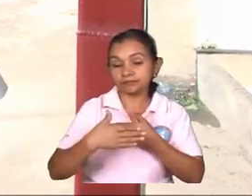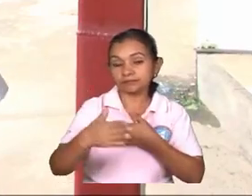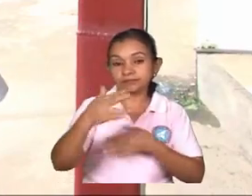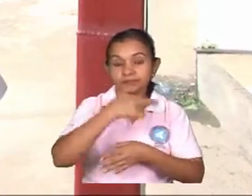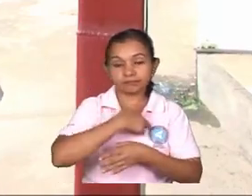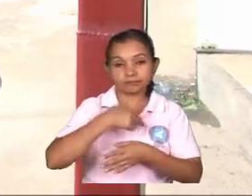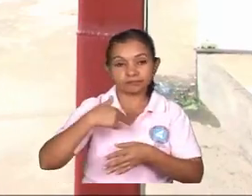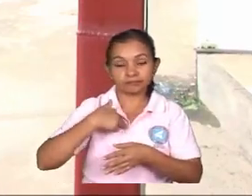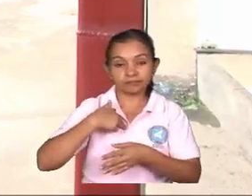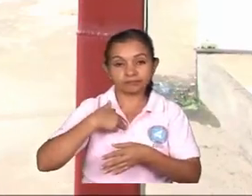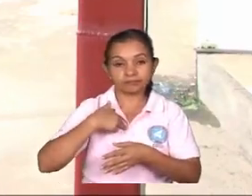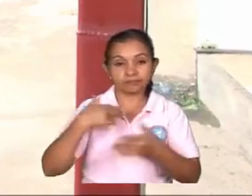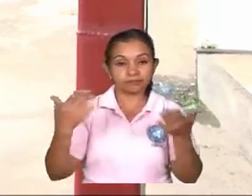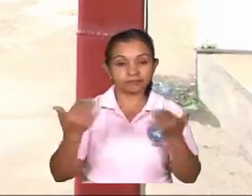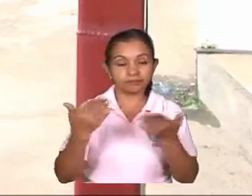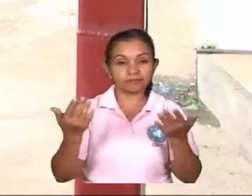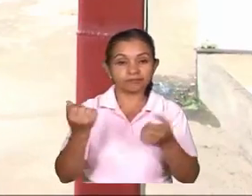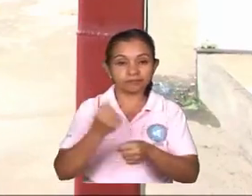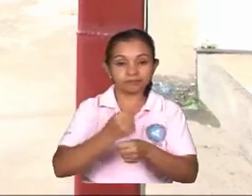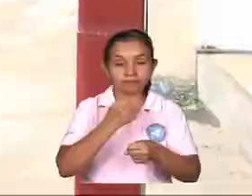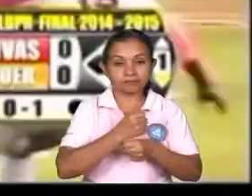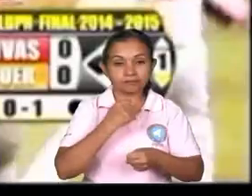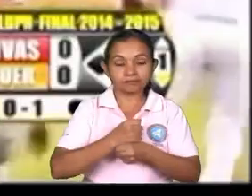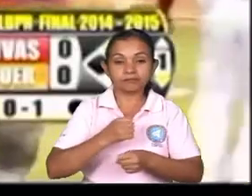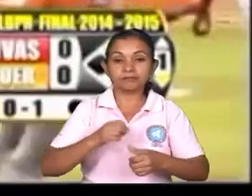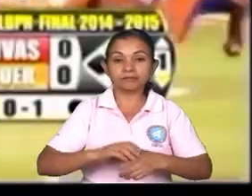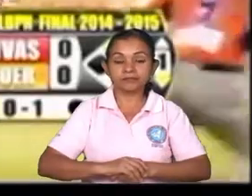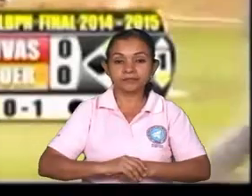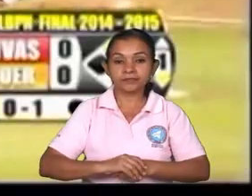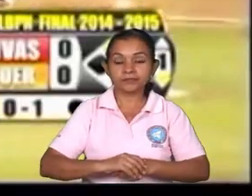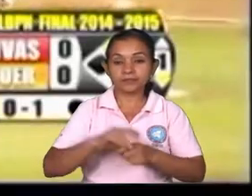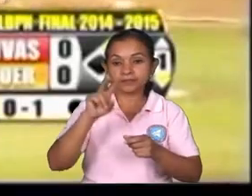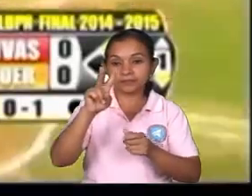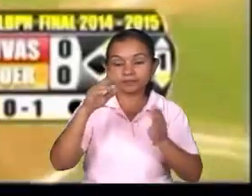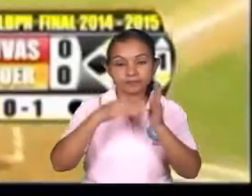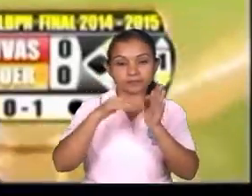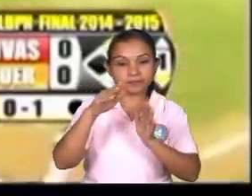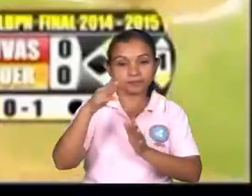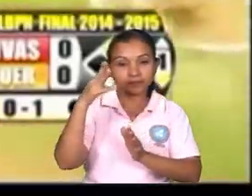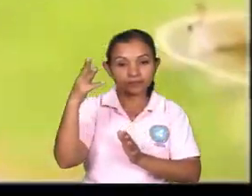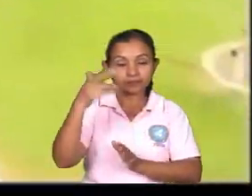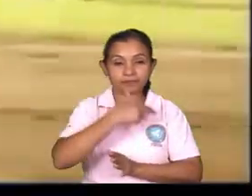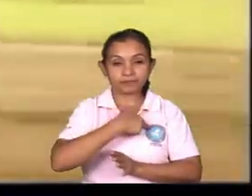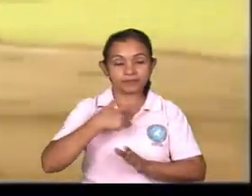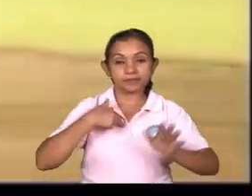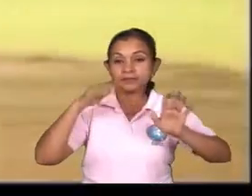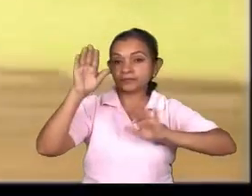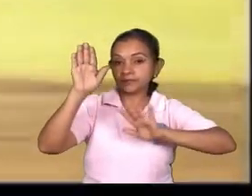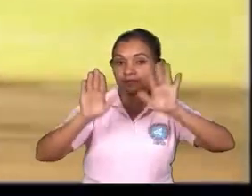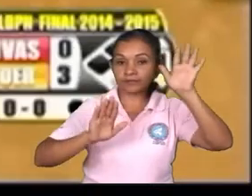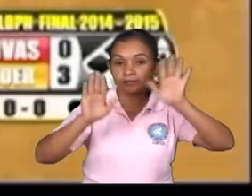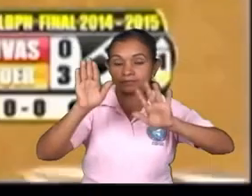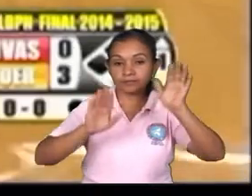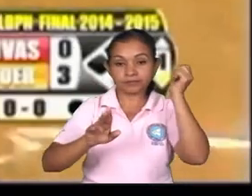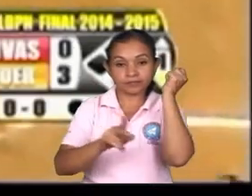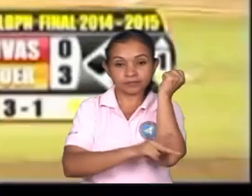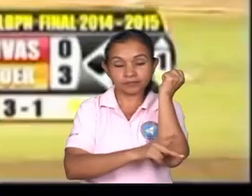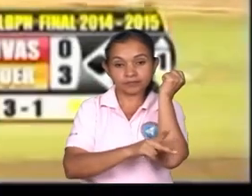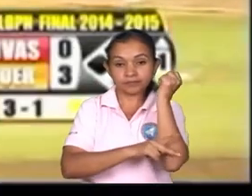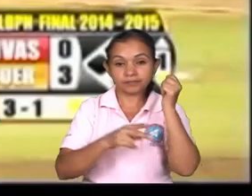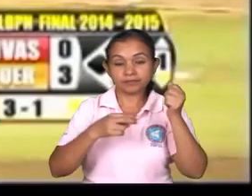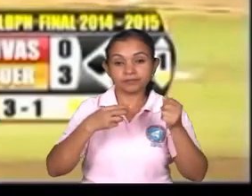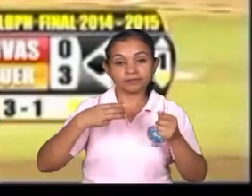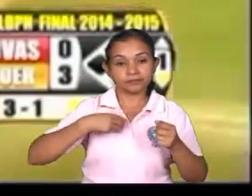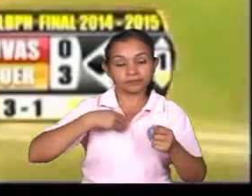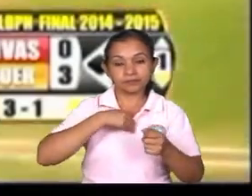vaya bien en este repechaje y pueda clasificar a los Juegos Panamericanos. Para el 2019 se ha confirmado la participación de nuestro país en calidad de miembro